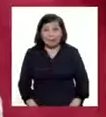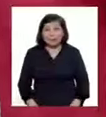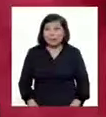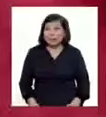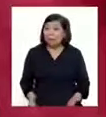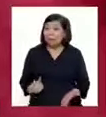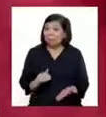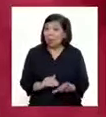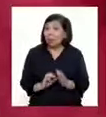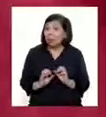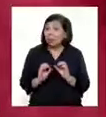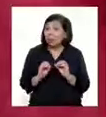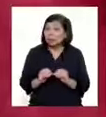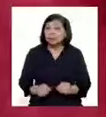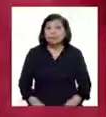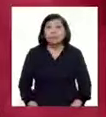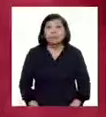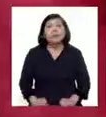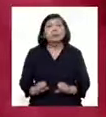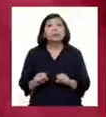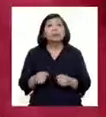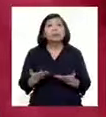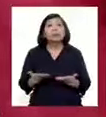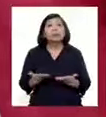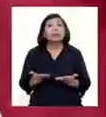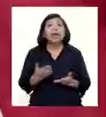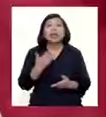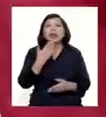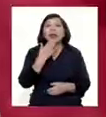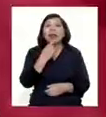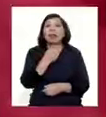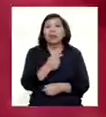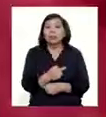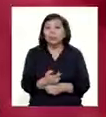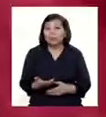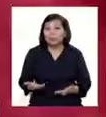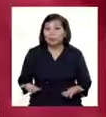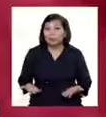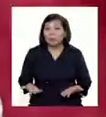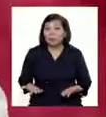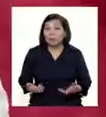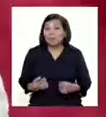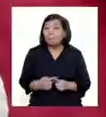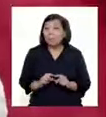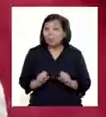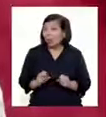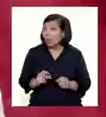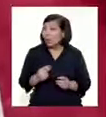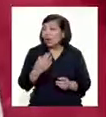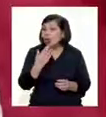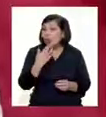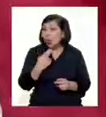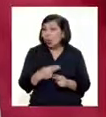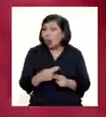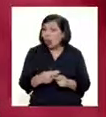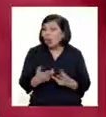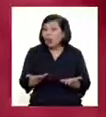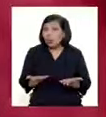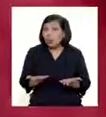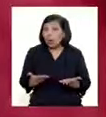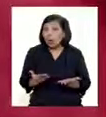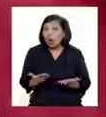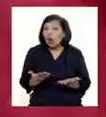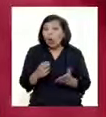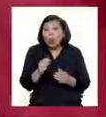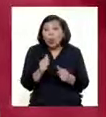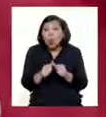que además poder otorgarle la posibilidad al denunciante, es decir, al agraviado, que no se identifique con su nombre, sino con un